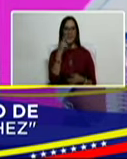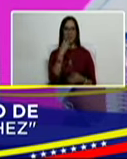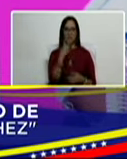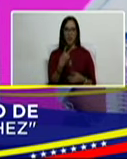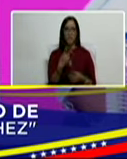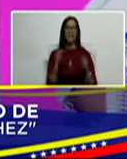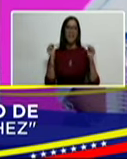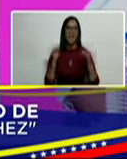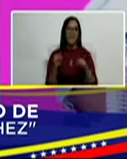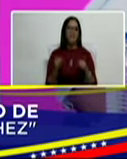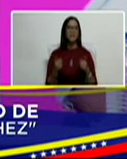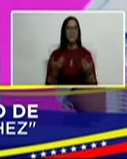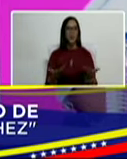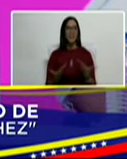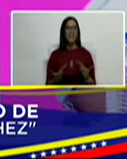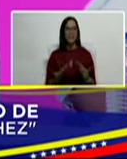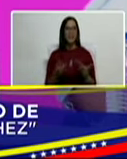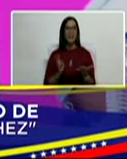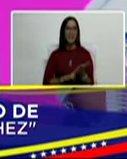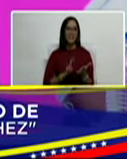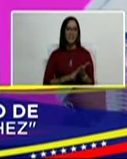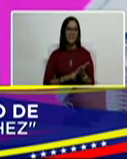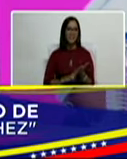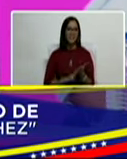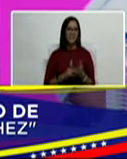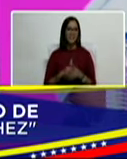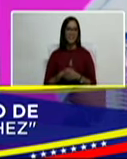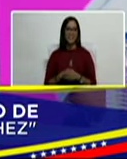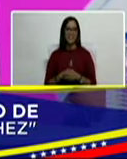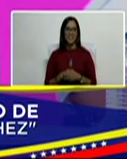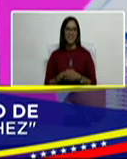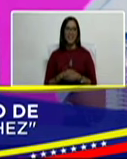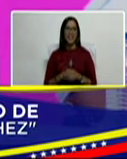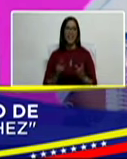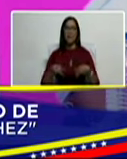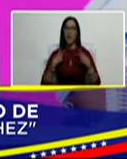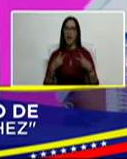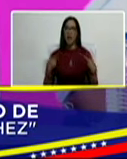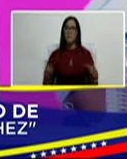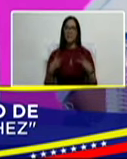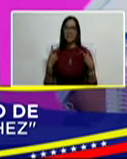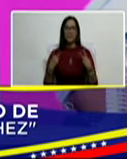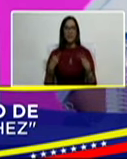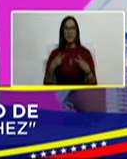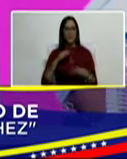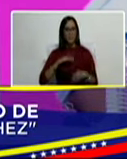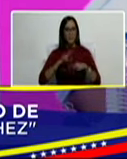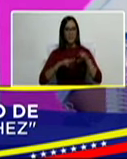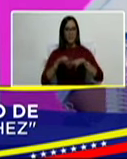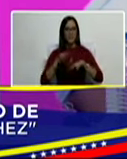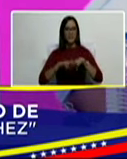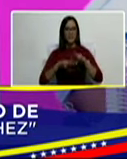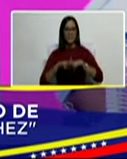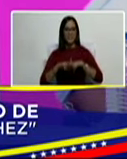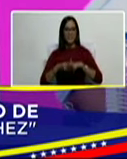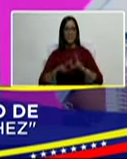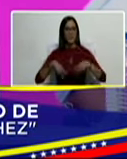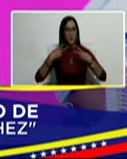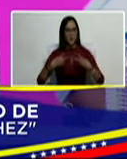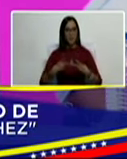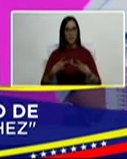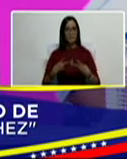que eso es lo que da garantía de que las nuevas victorias que están por construir, los nuevos retos,